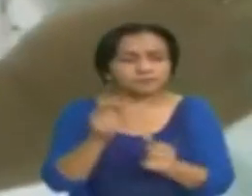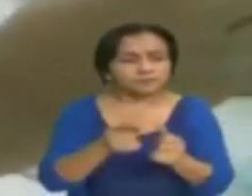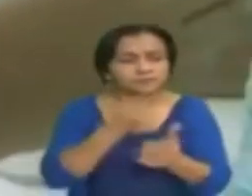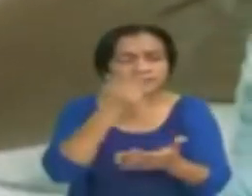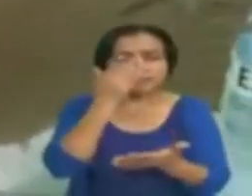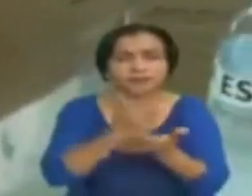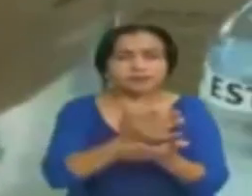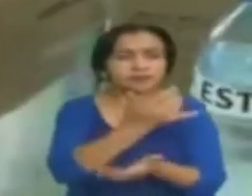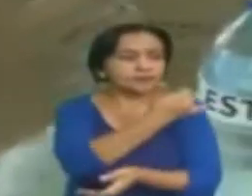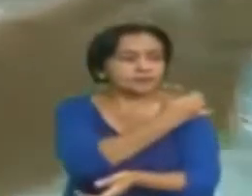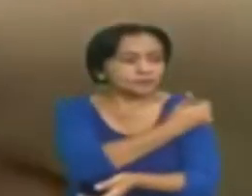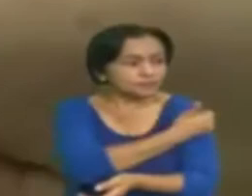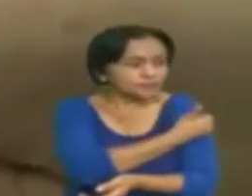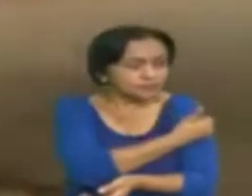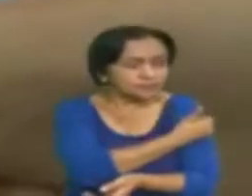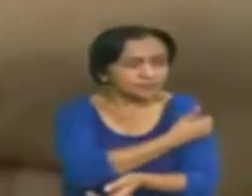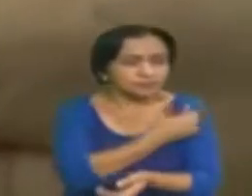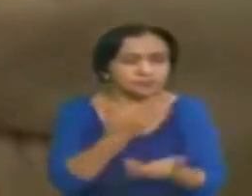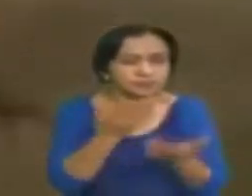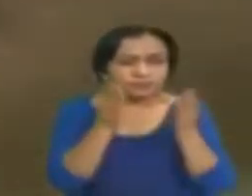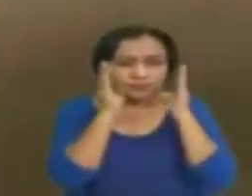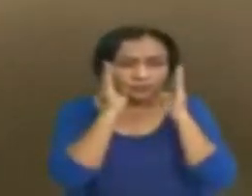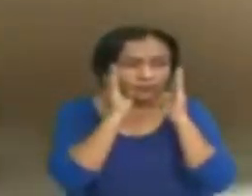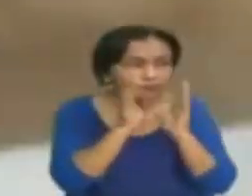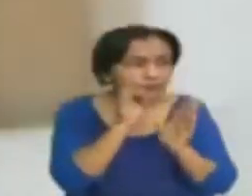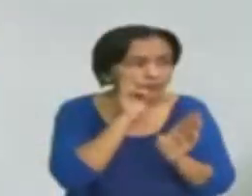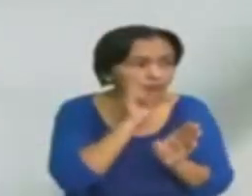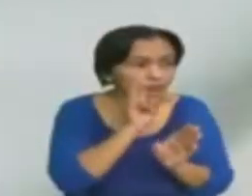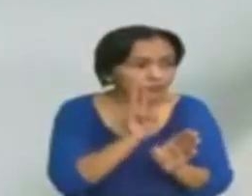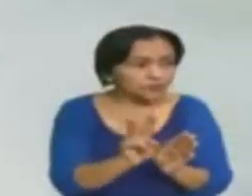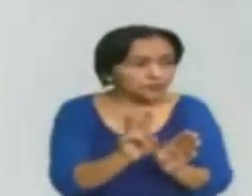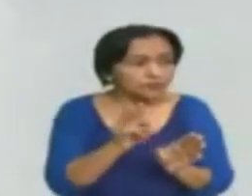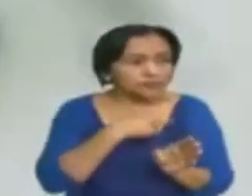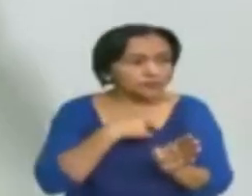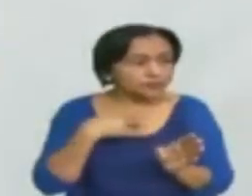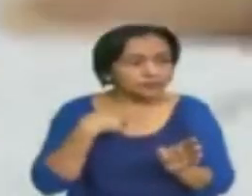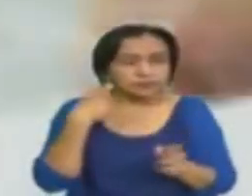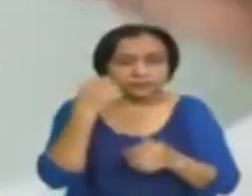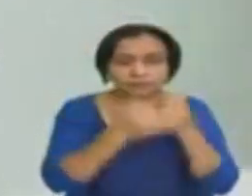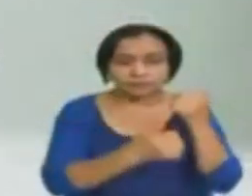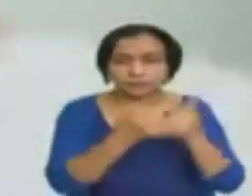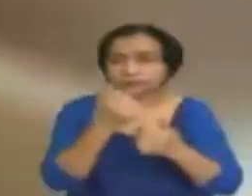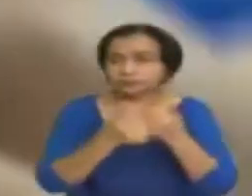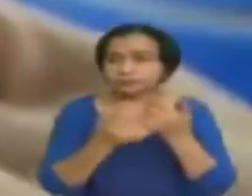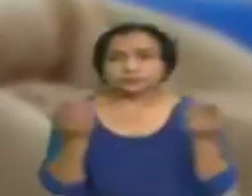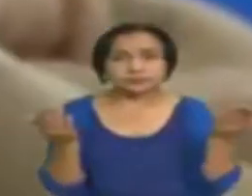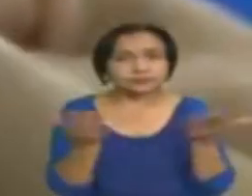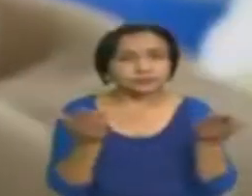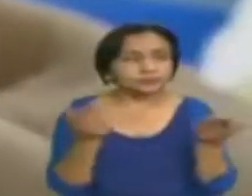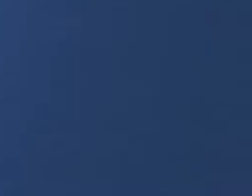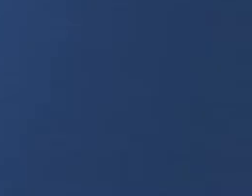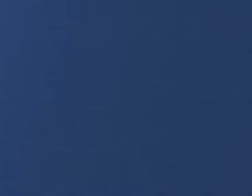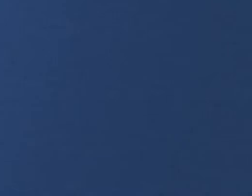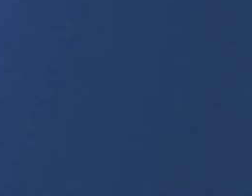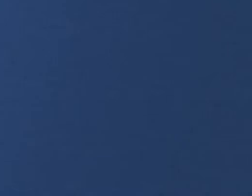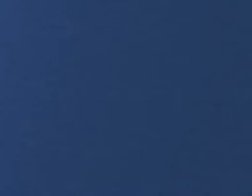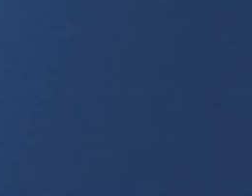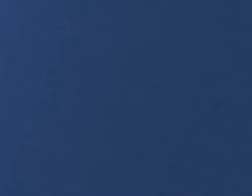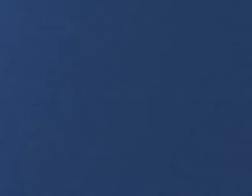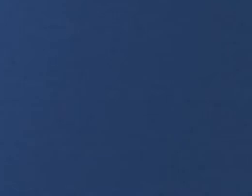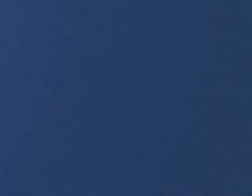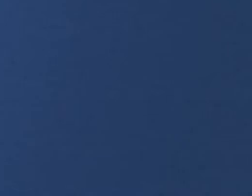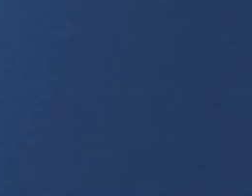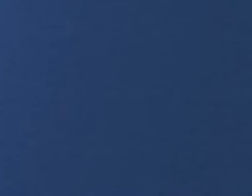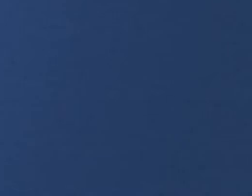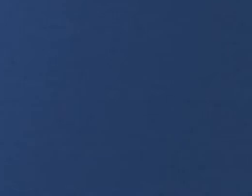esas personas si efectivamente puede ser que se infecten pero que no generen síntomas o si simplemente no van a